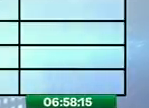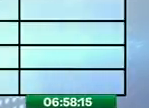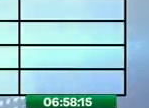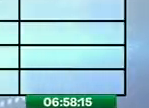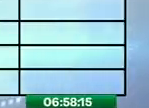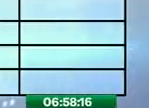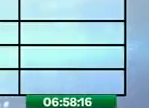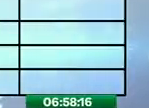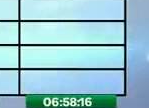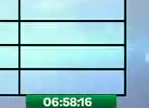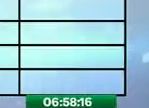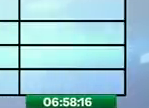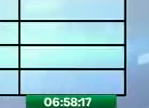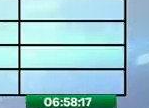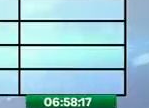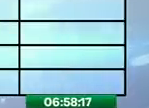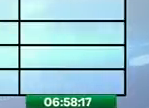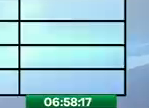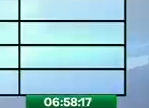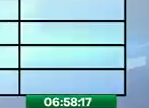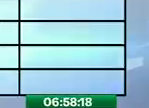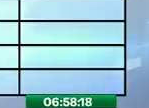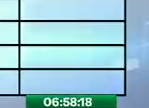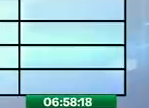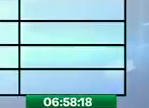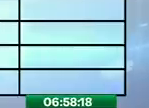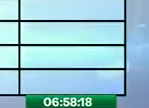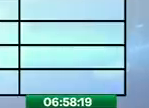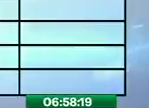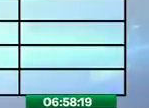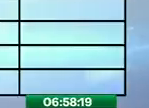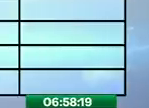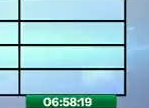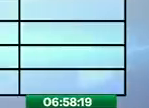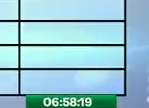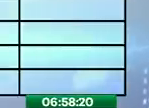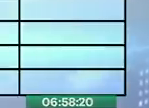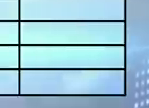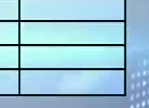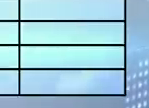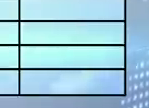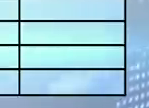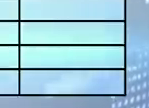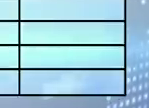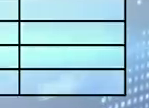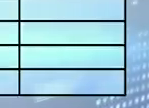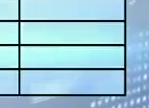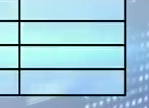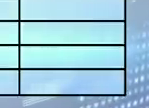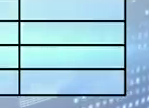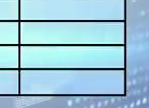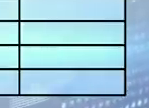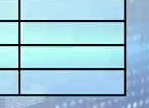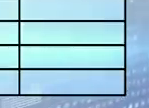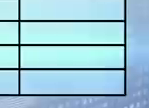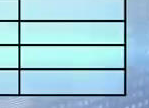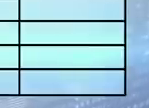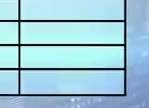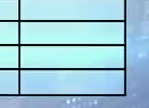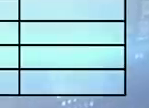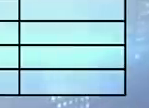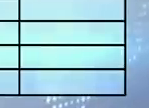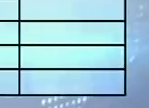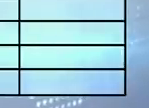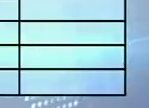coronavirus no. Diarrea solamente en gripe, ni en el coronavirus, ni en el resfriado. Cansancio y debilidad en el